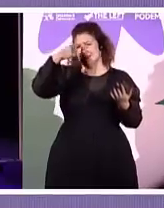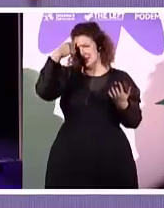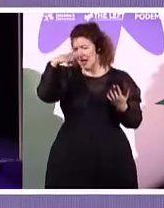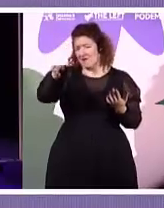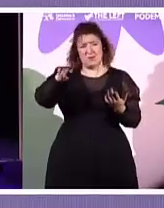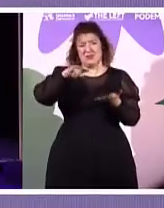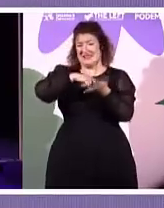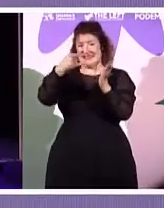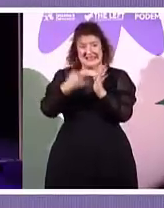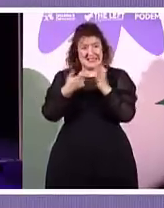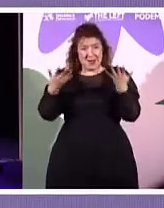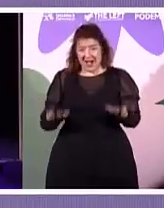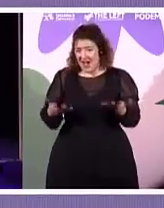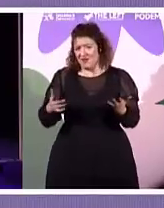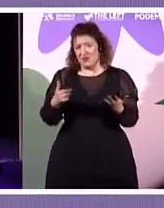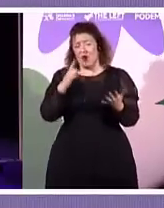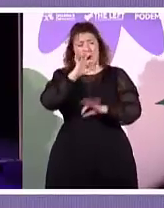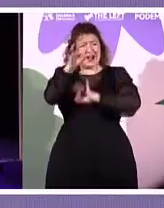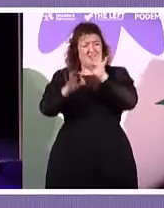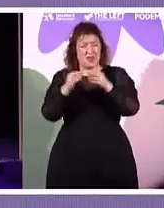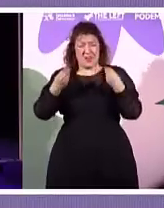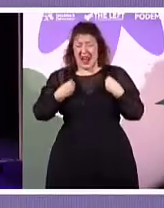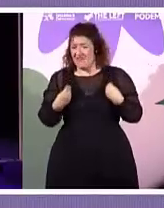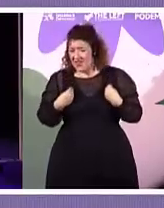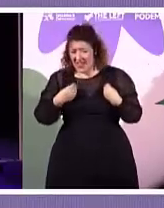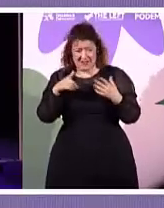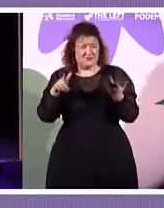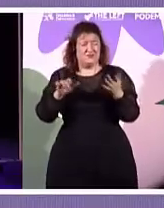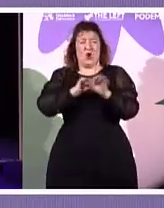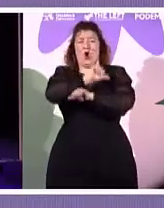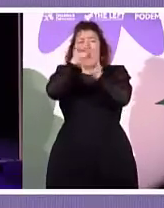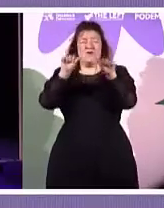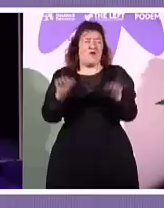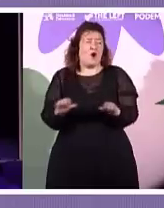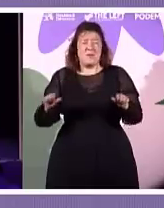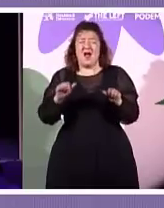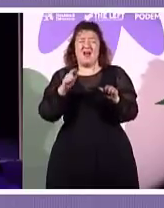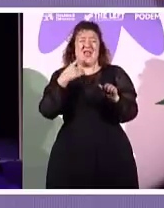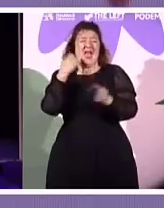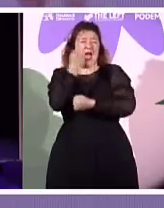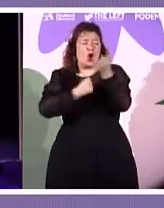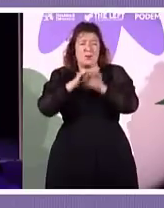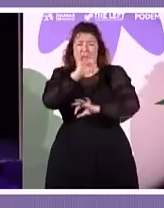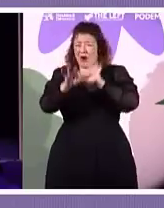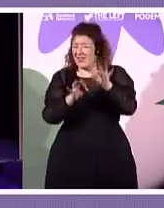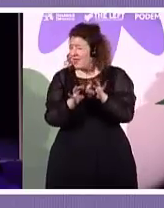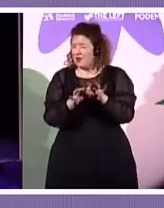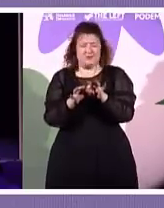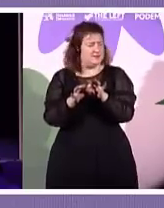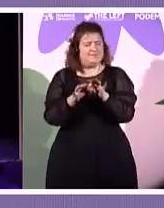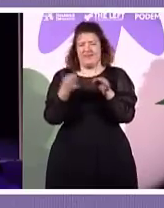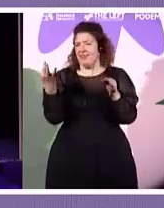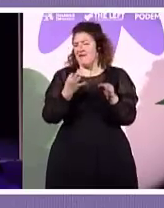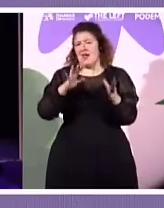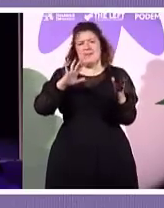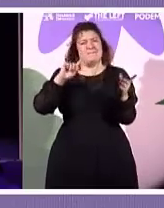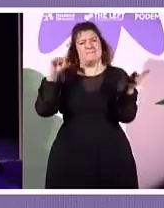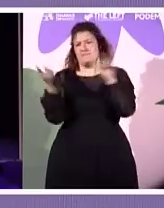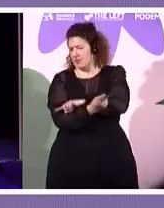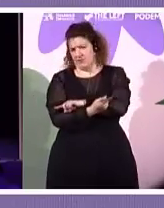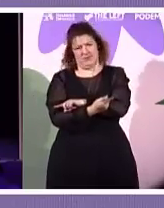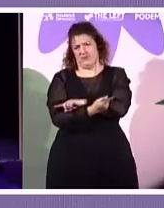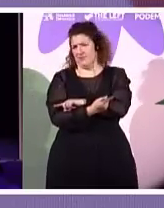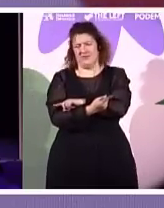este sistema esta forma de organizar la vida esta forma de organizar la economía tiene que ser transformada de forma